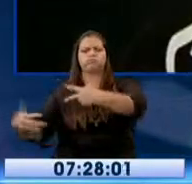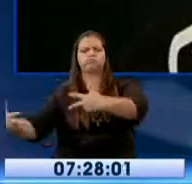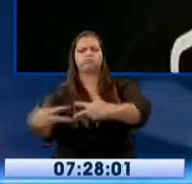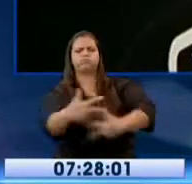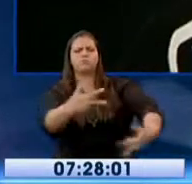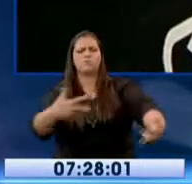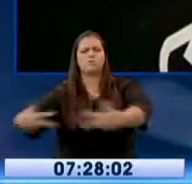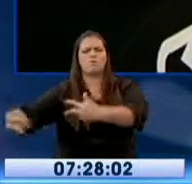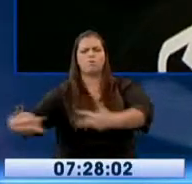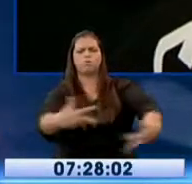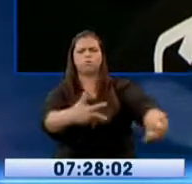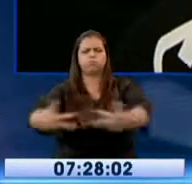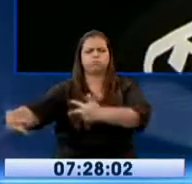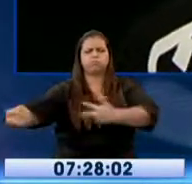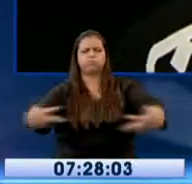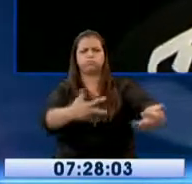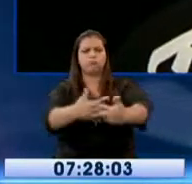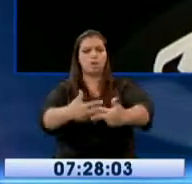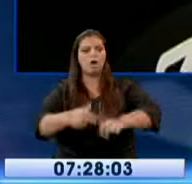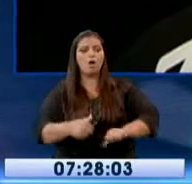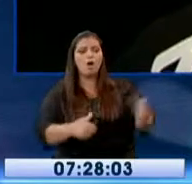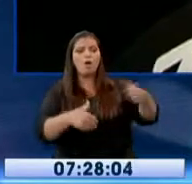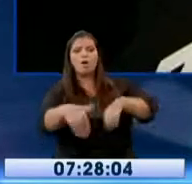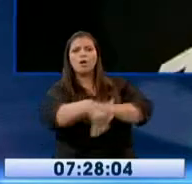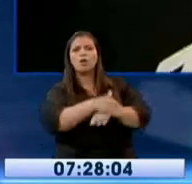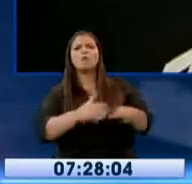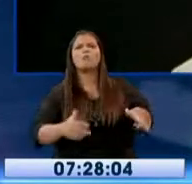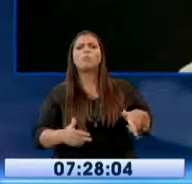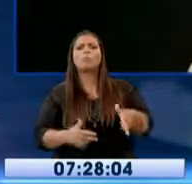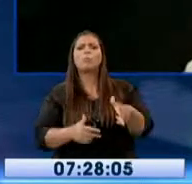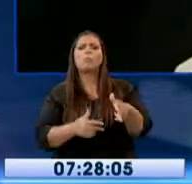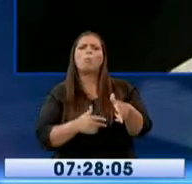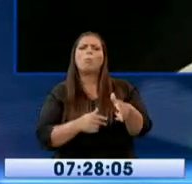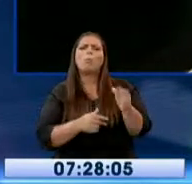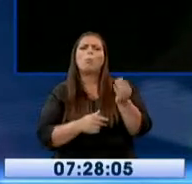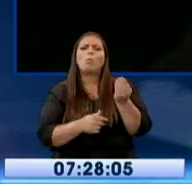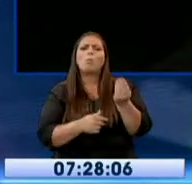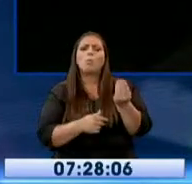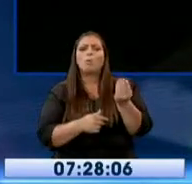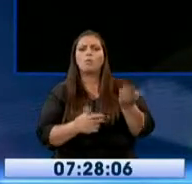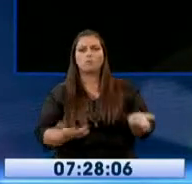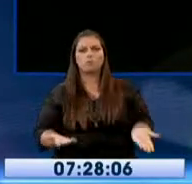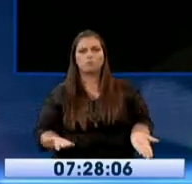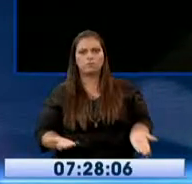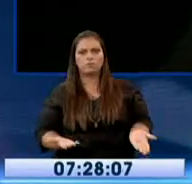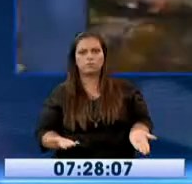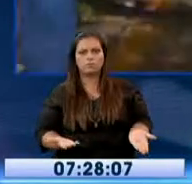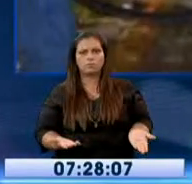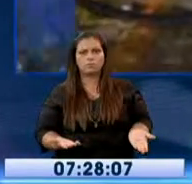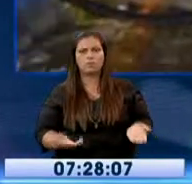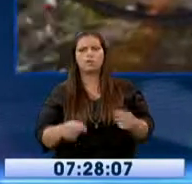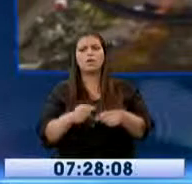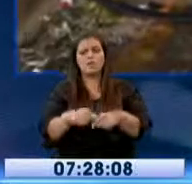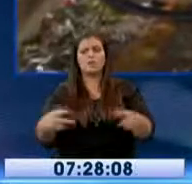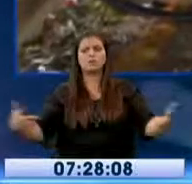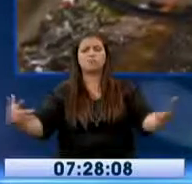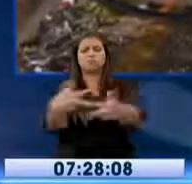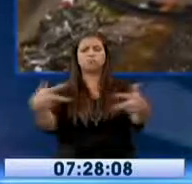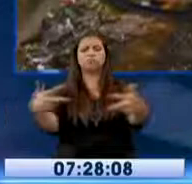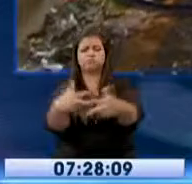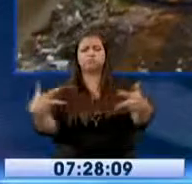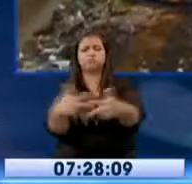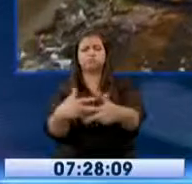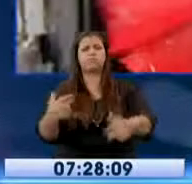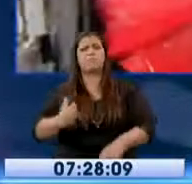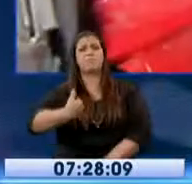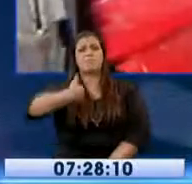razón porque ella vive por el sector. Hay harta gente manejando solo en las calles más y justo las más transitadas.